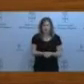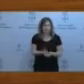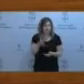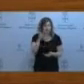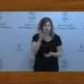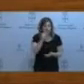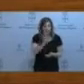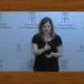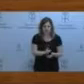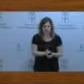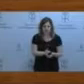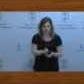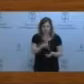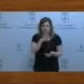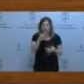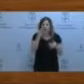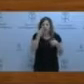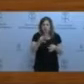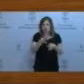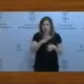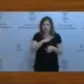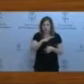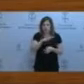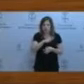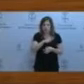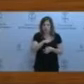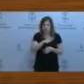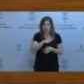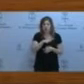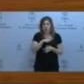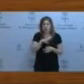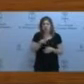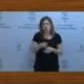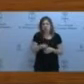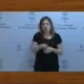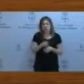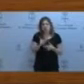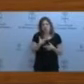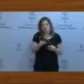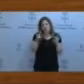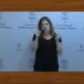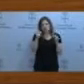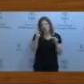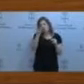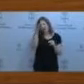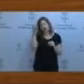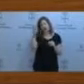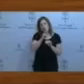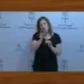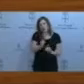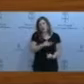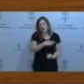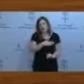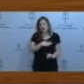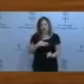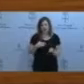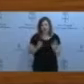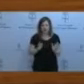para tranquilizar y asegurarles que, por favor, dejen de dar guerra y que tengamos un verano en paz. Y, bueno,